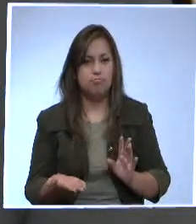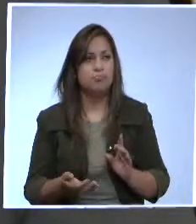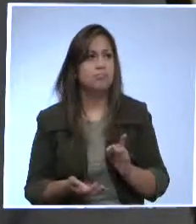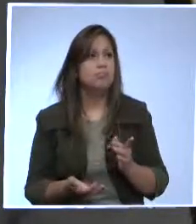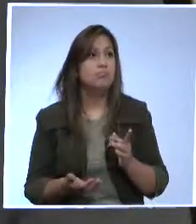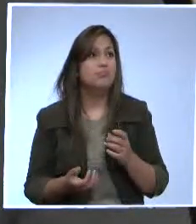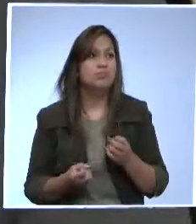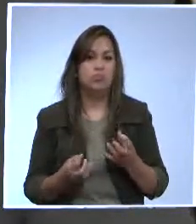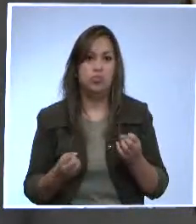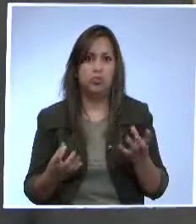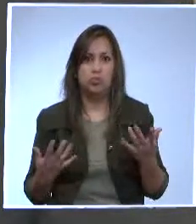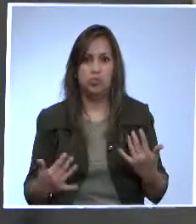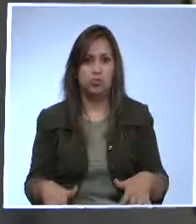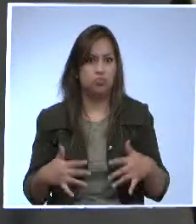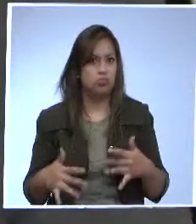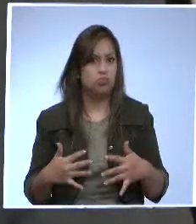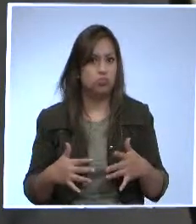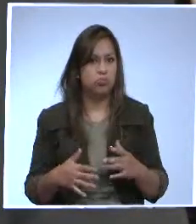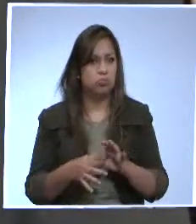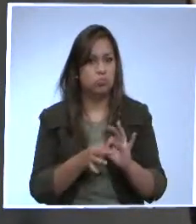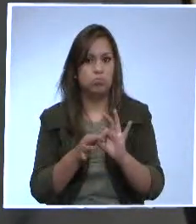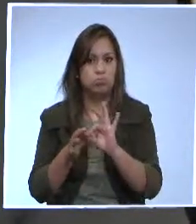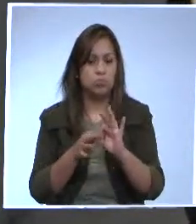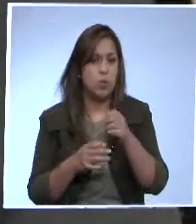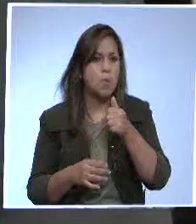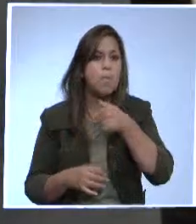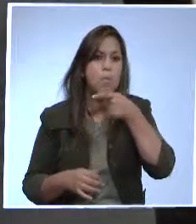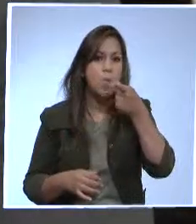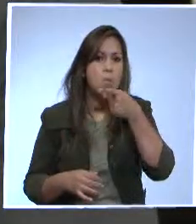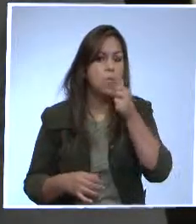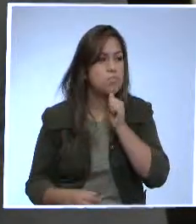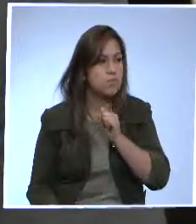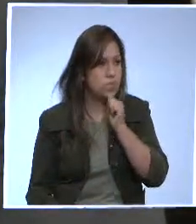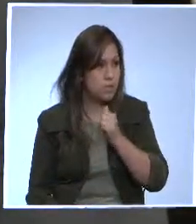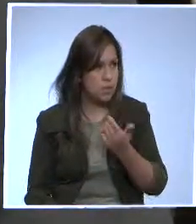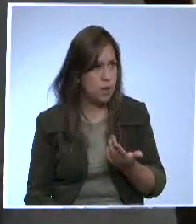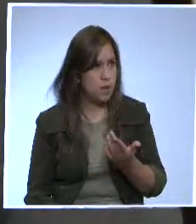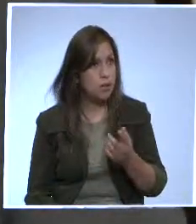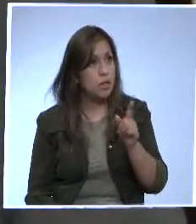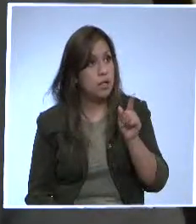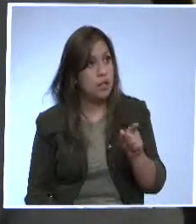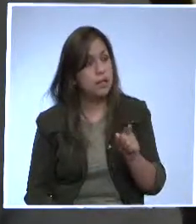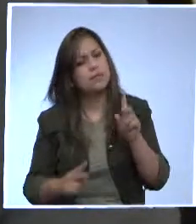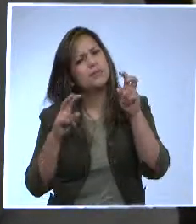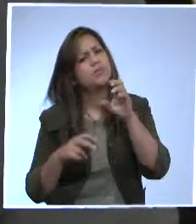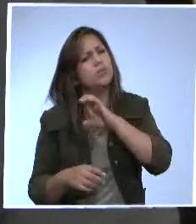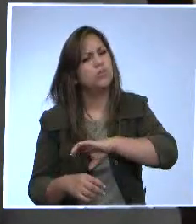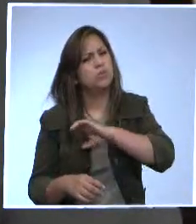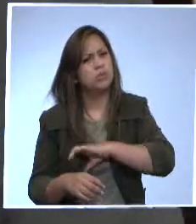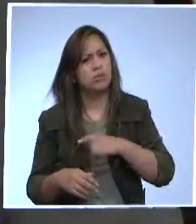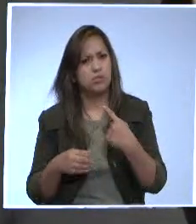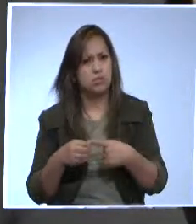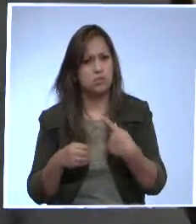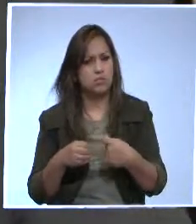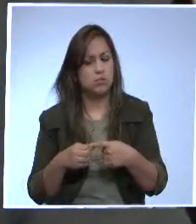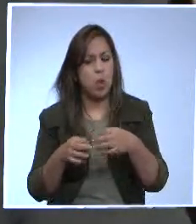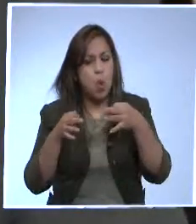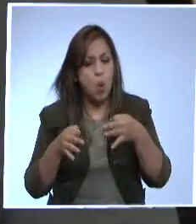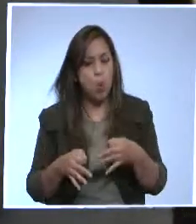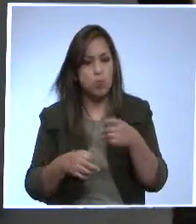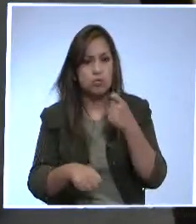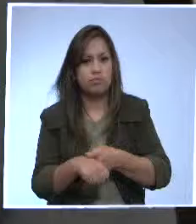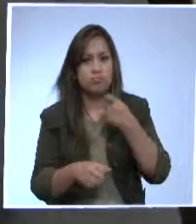establecer esta suerte de asociaciones o alianzas entre el sector público y el sector privado en el caso de la municipalidad y en el caso específico de esta